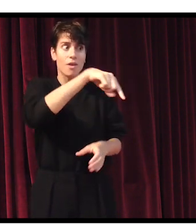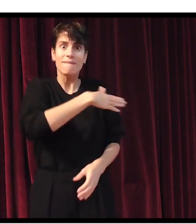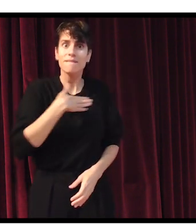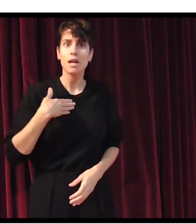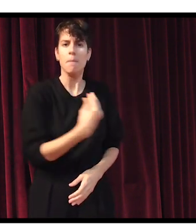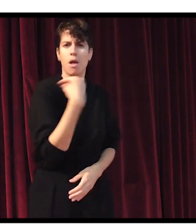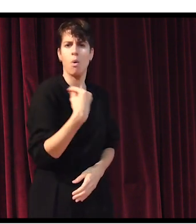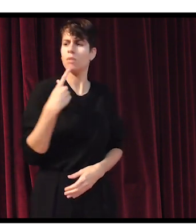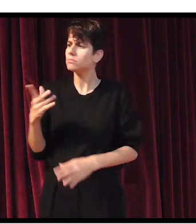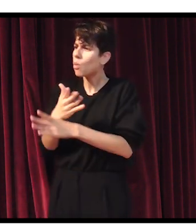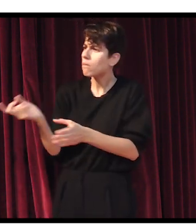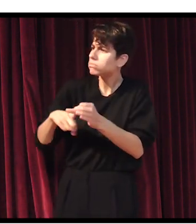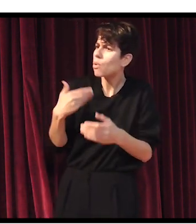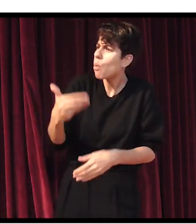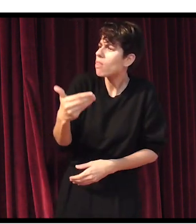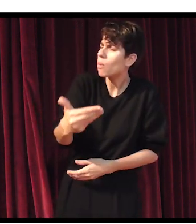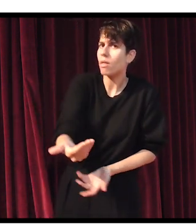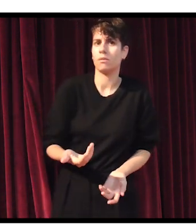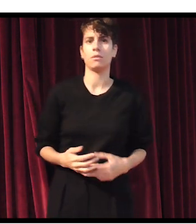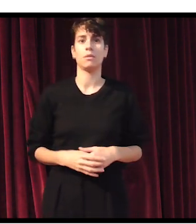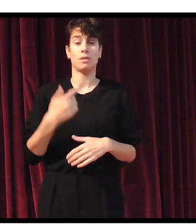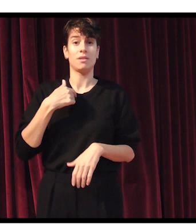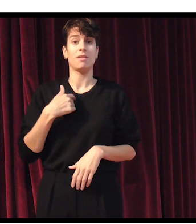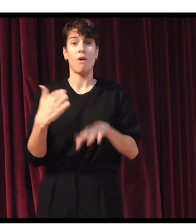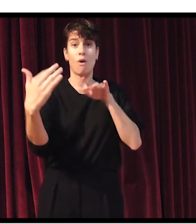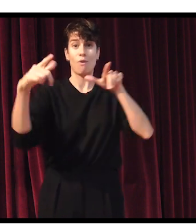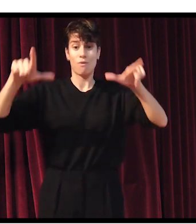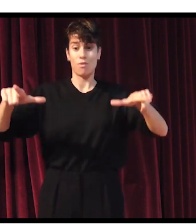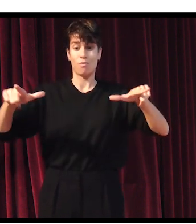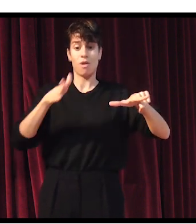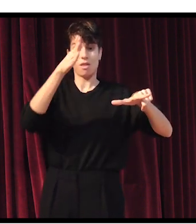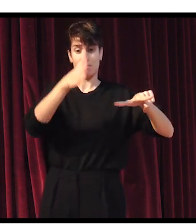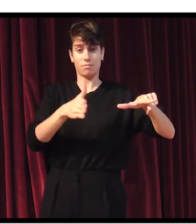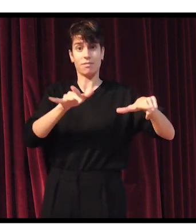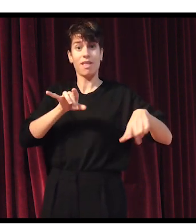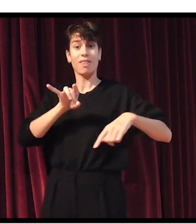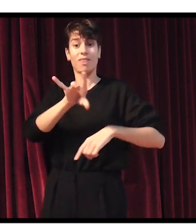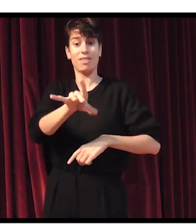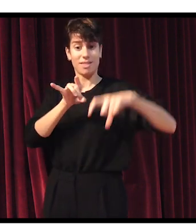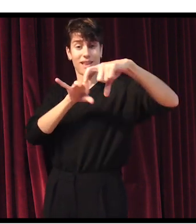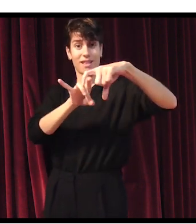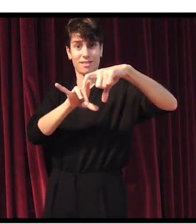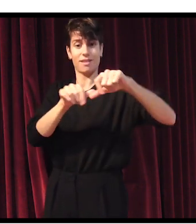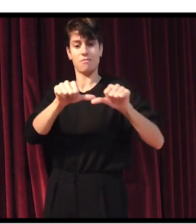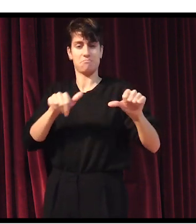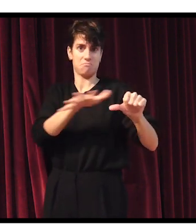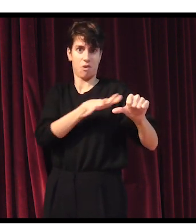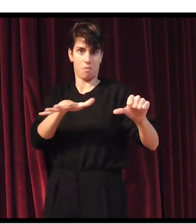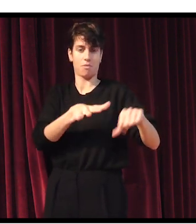jugar. Me gusta mucho poder jugar de media punta. En los entrenamientos siempre me esfuerzo lo máximo para dar lo mejor de